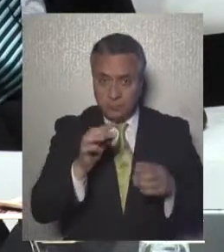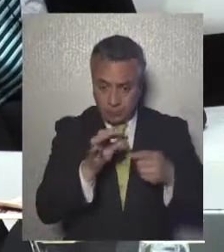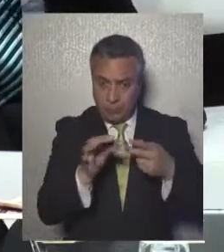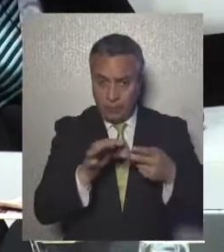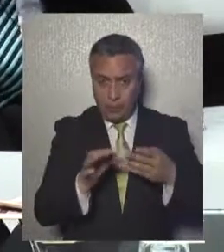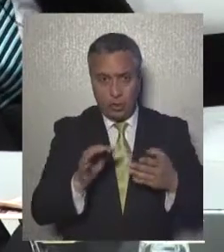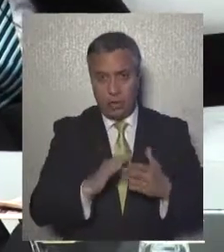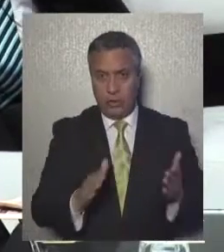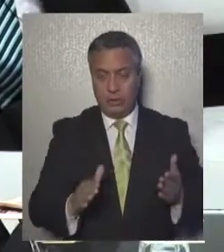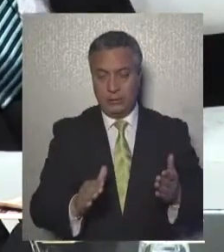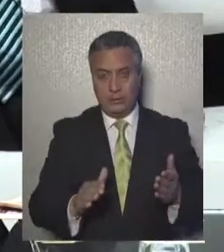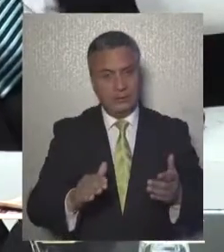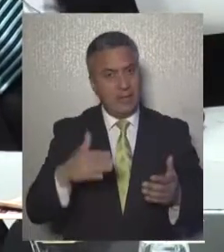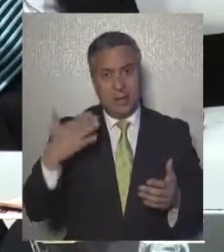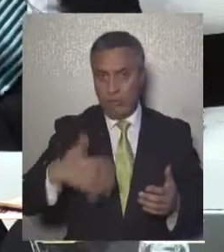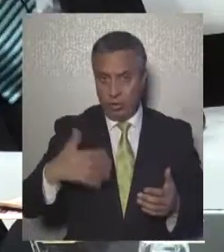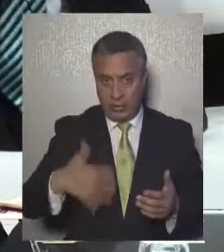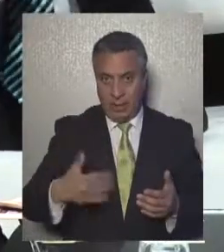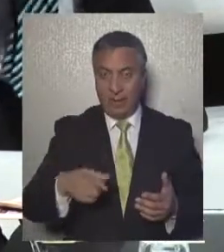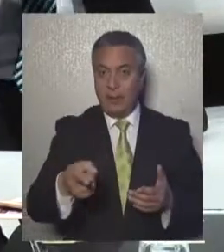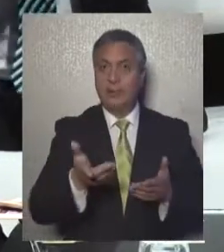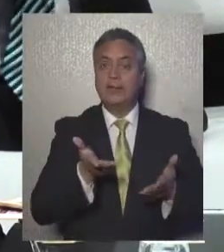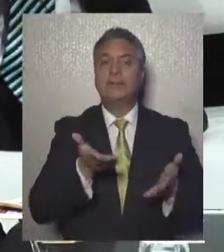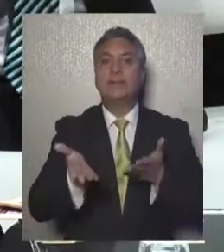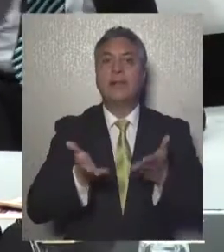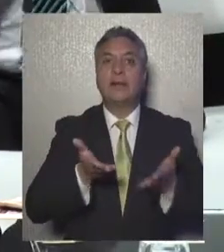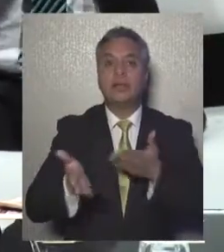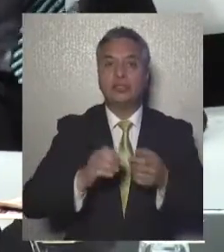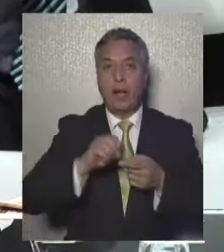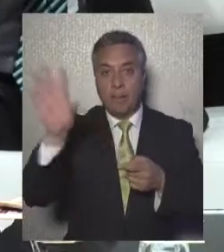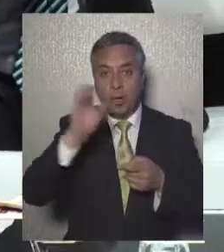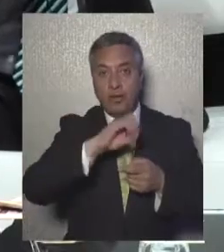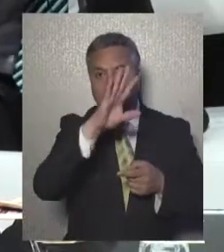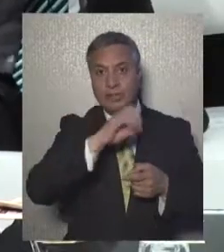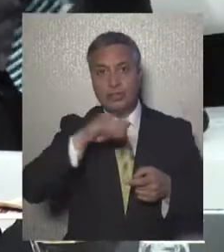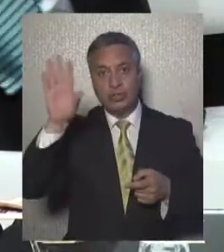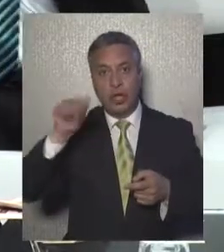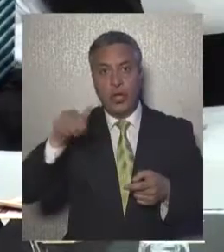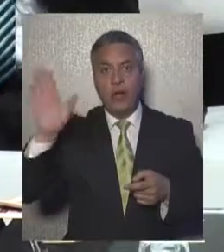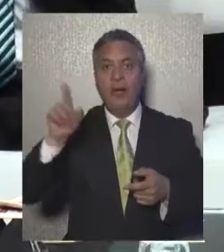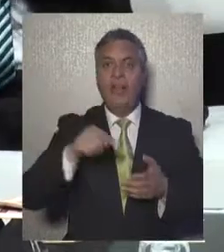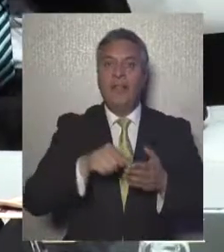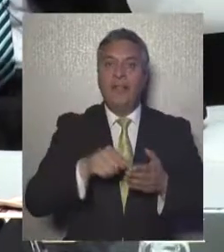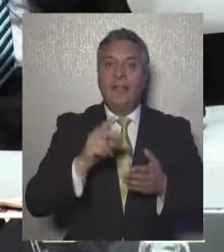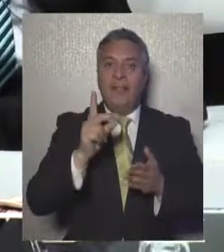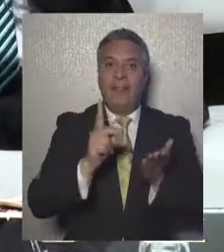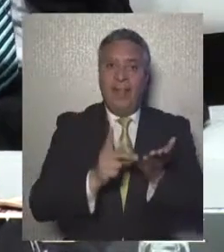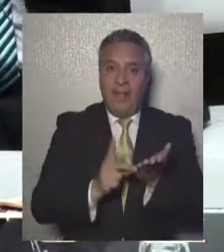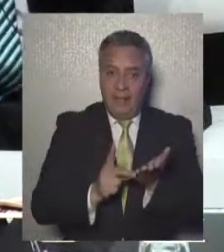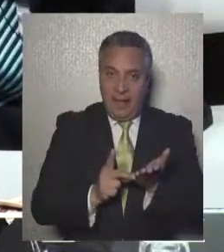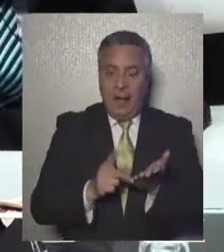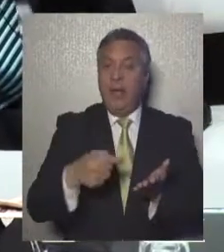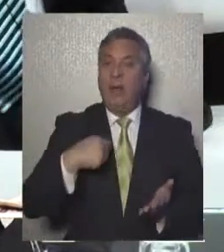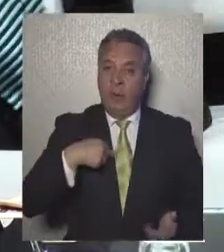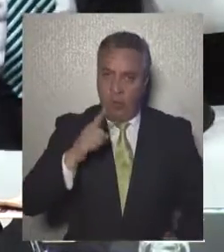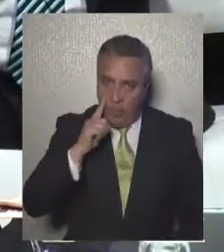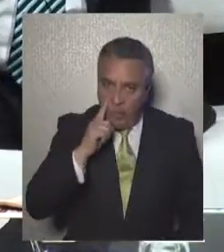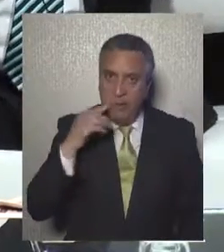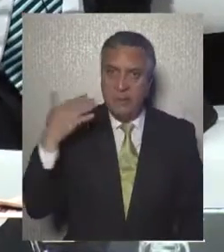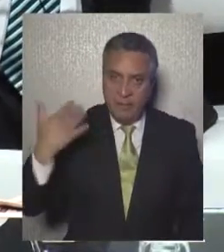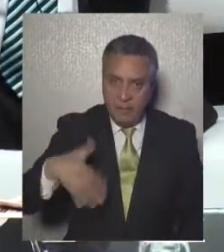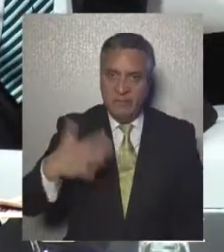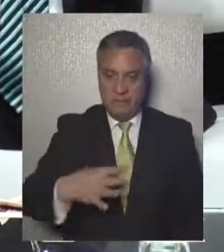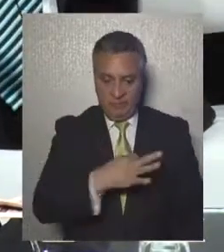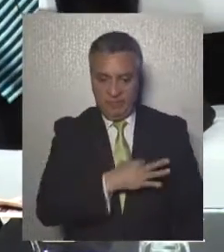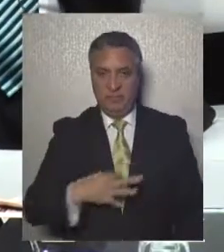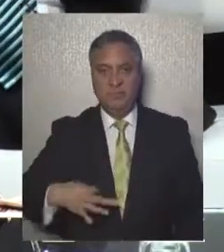cuales están, uno, servicios de exportaciones digitales. Tenemos un potencial importante. El ministro daba el